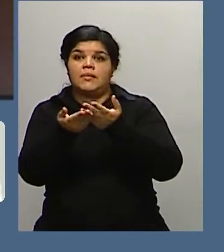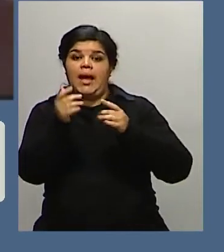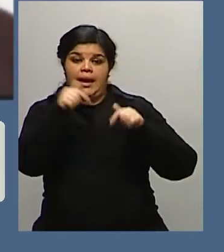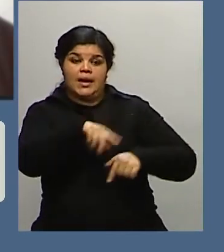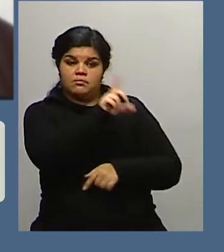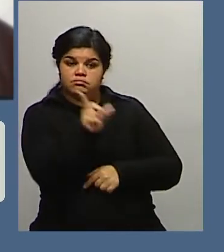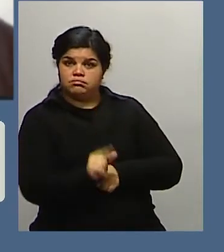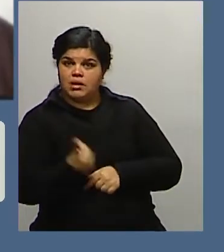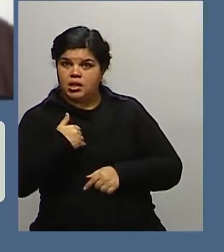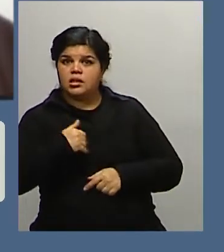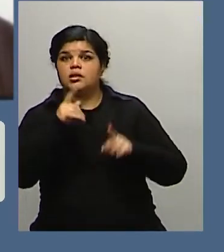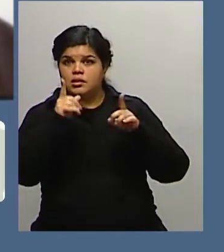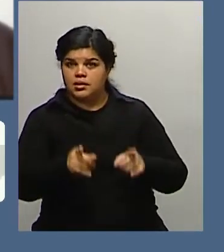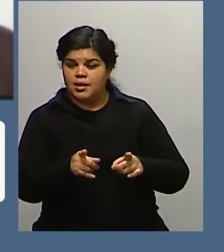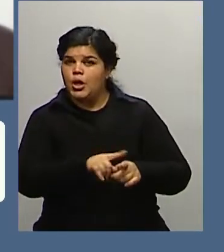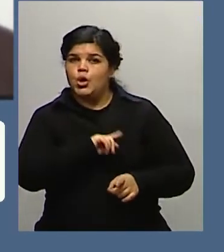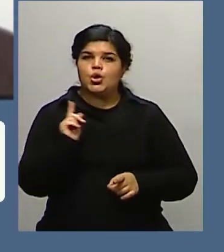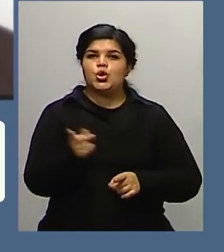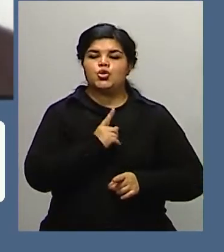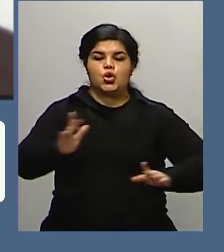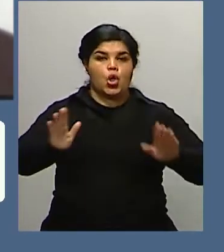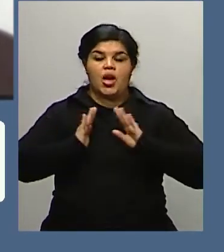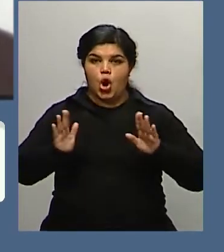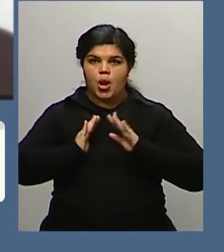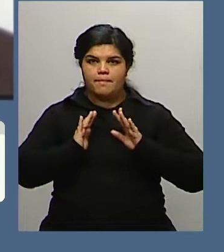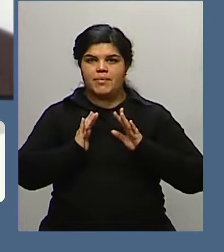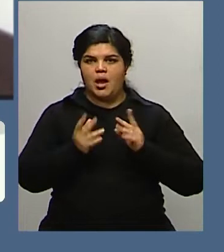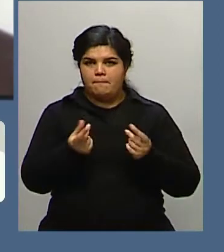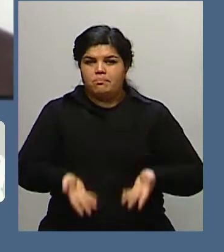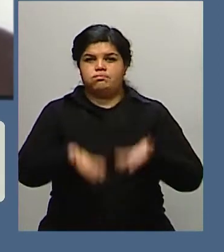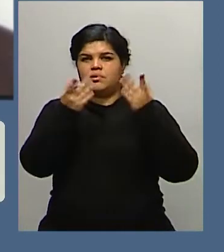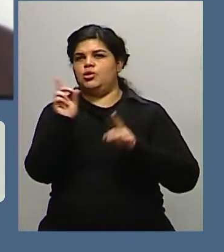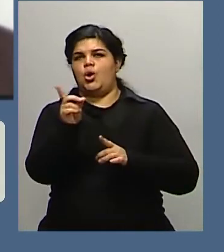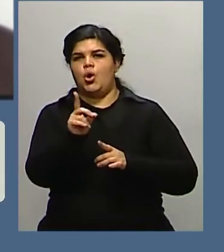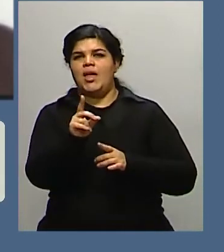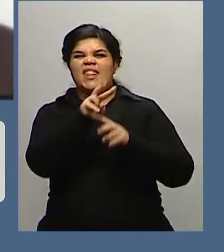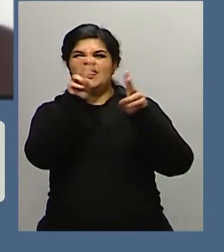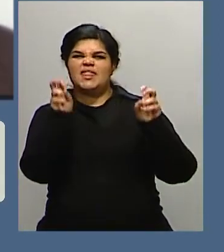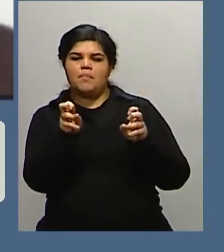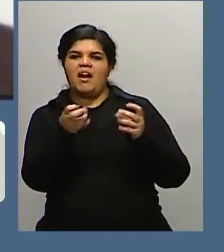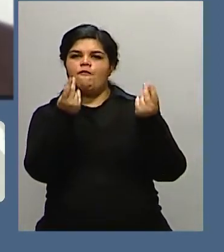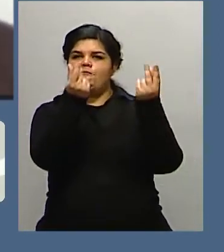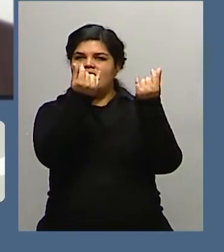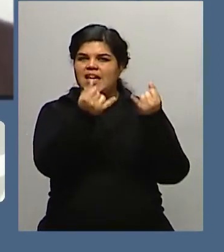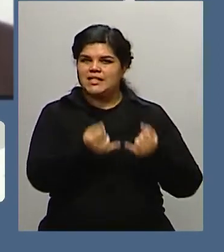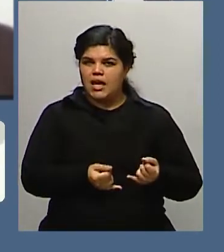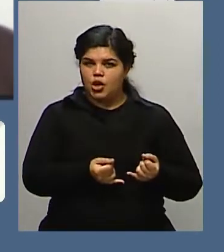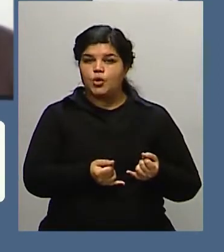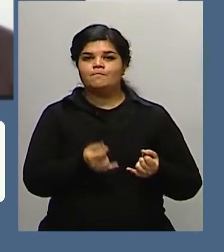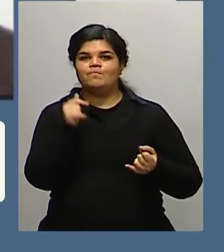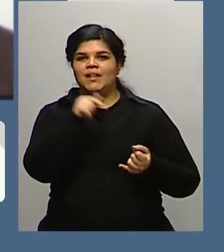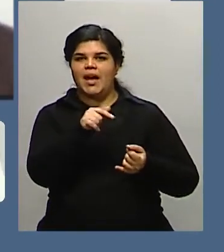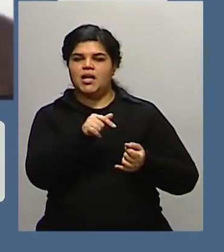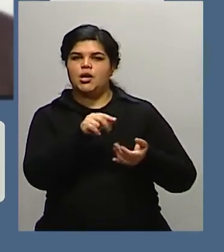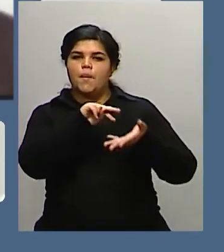A nosotros nos afecta menos el aspecto financiero, después quisiera referirme algo a ello, pero el impacto primordial es por el lado